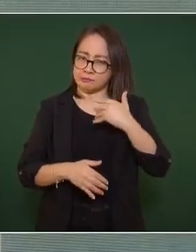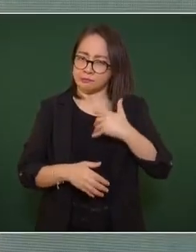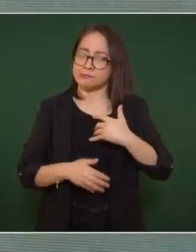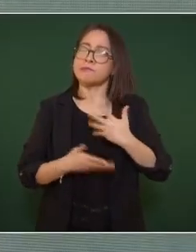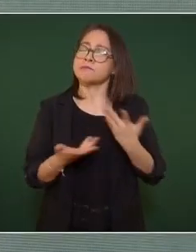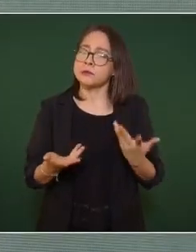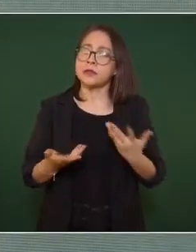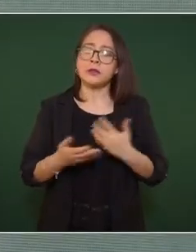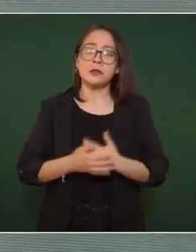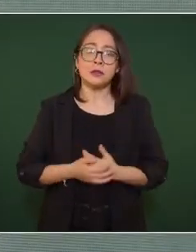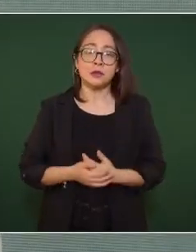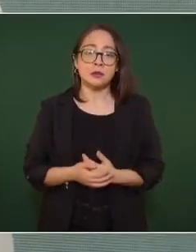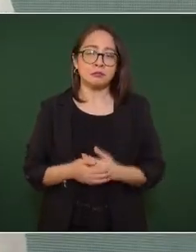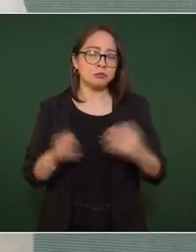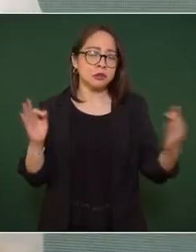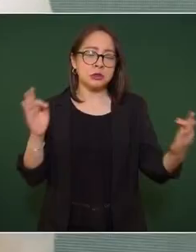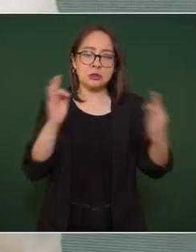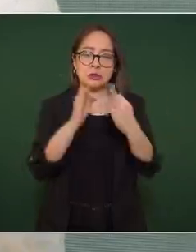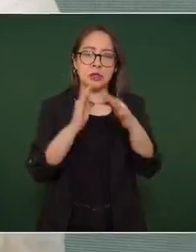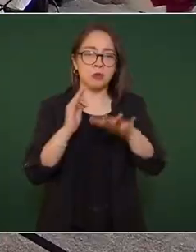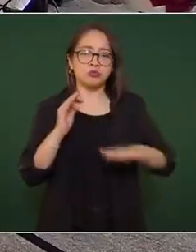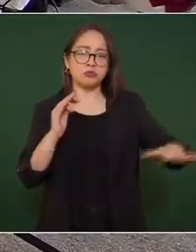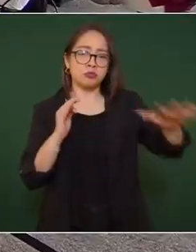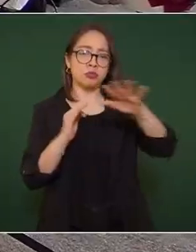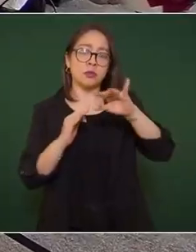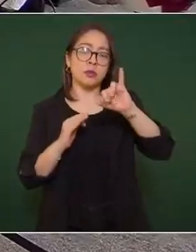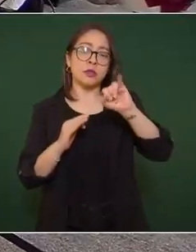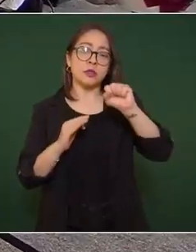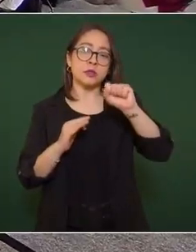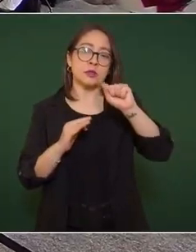el Istmo, Coatzacoalcos, de Tabasco,